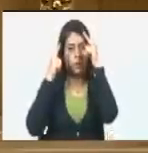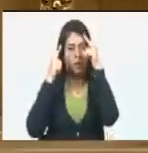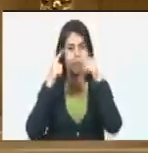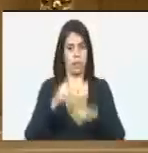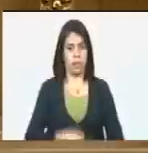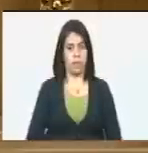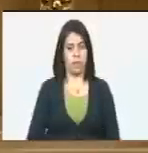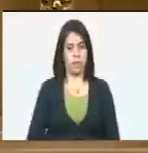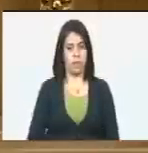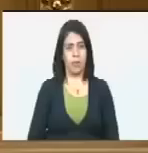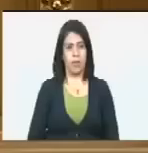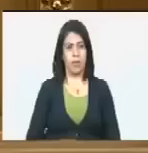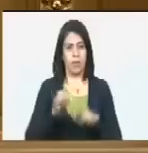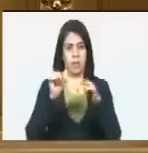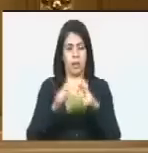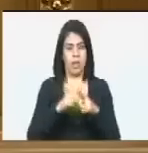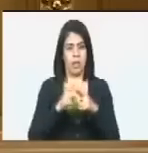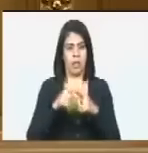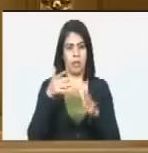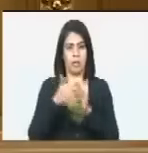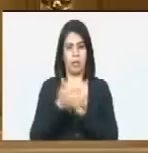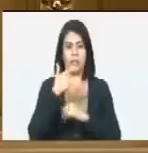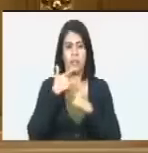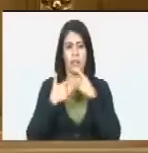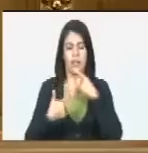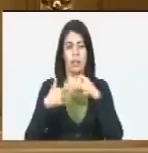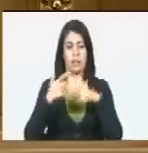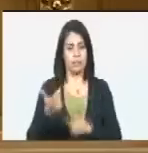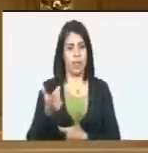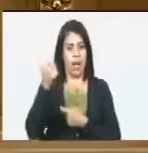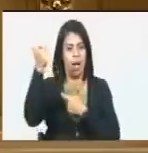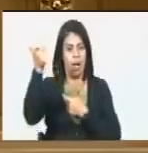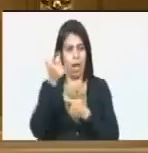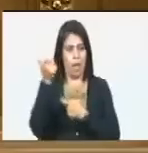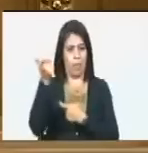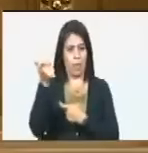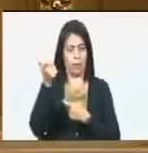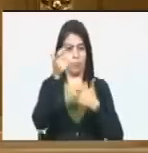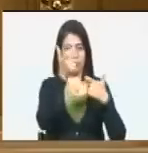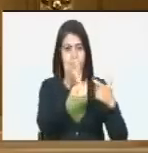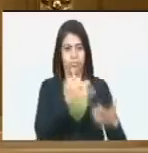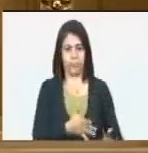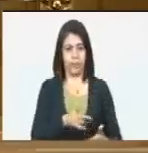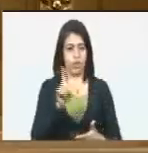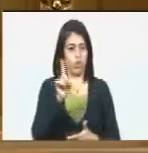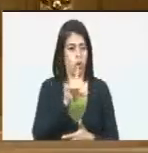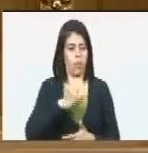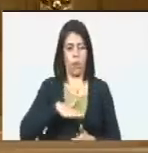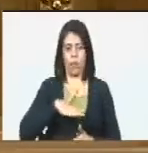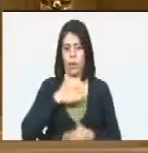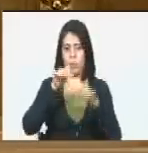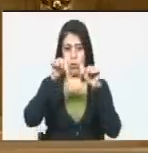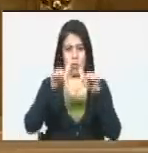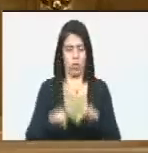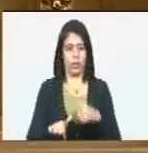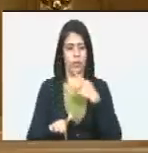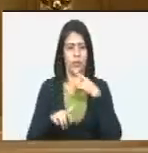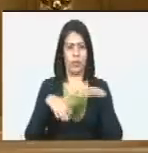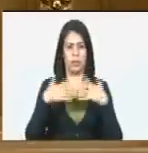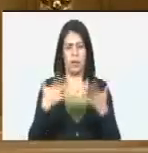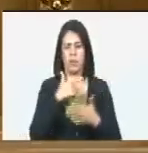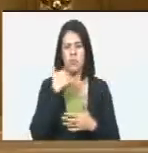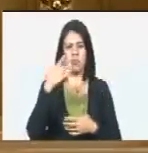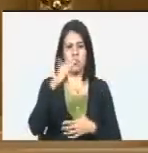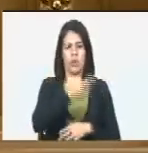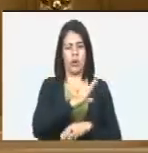ahora, pidió que se depusieran las armas porque ya no era posible tomar el poder. Y dijo, ¿para qué una masacre entre hermanos si